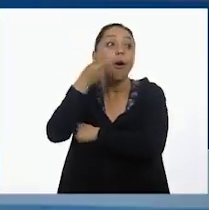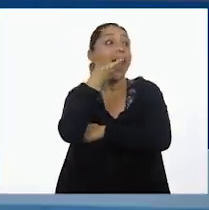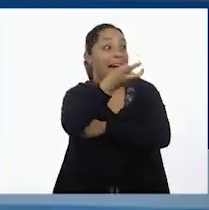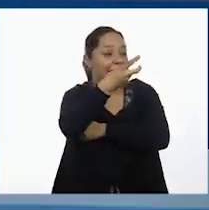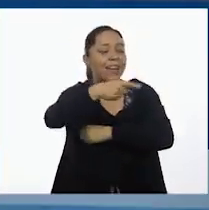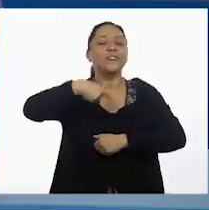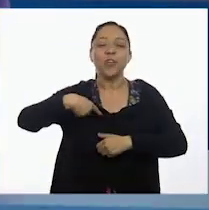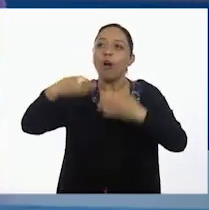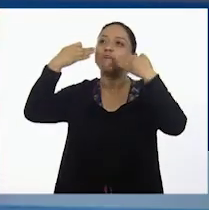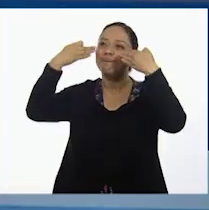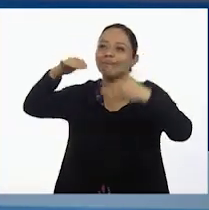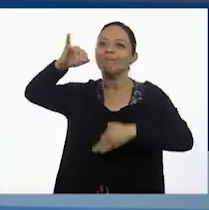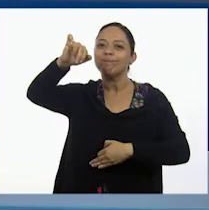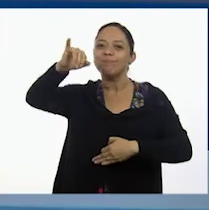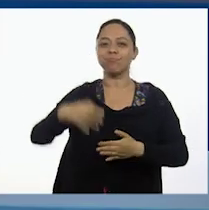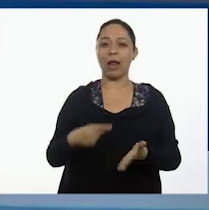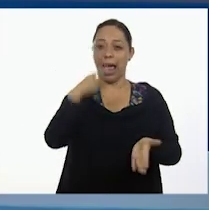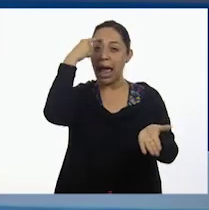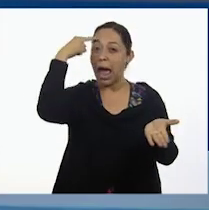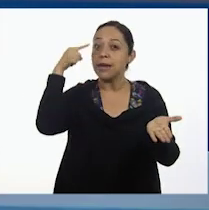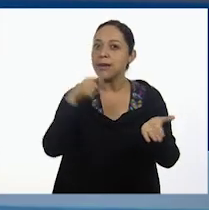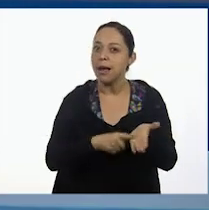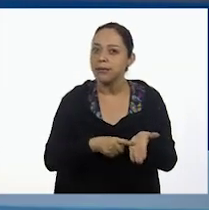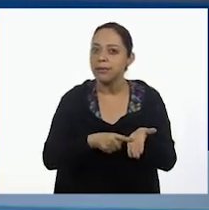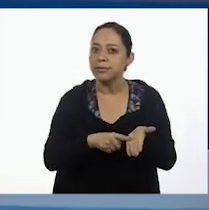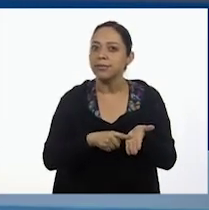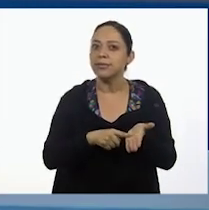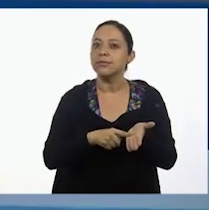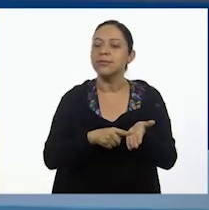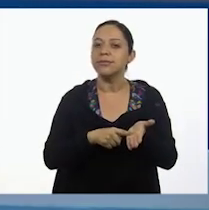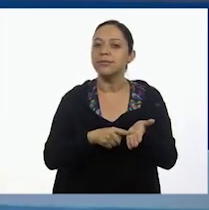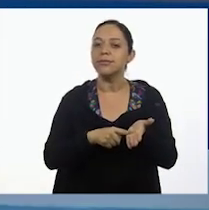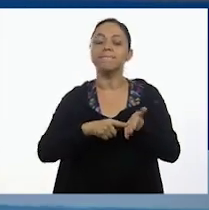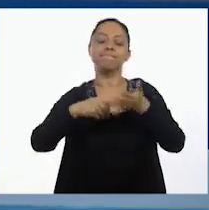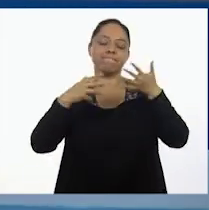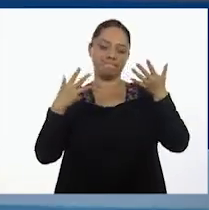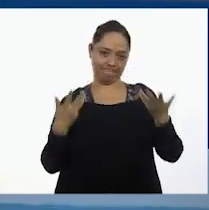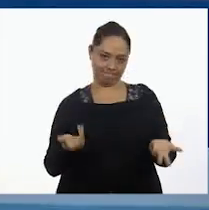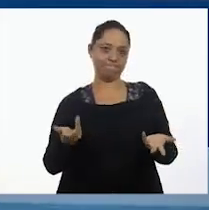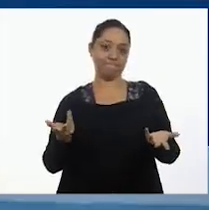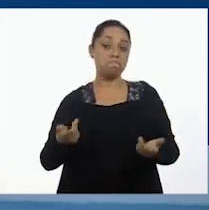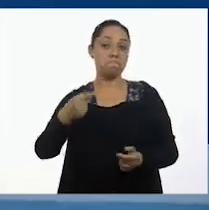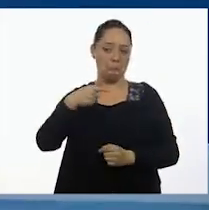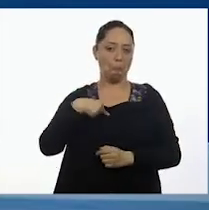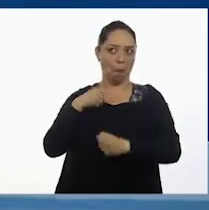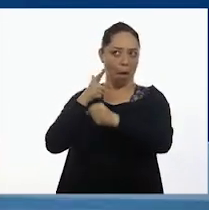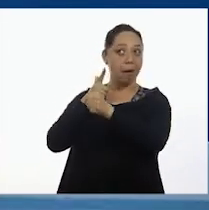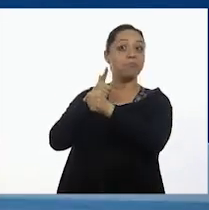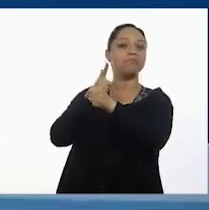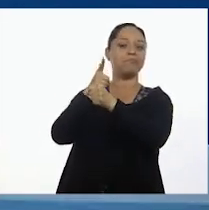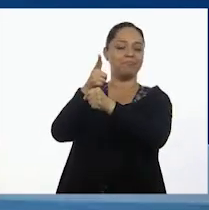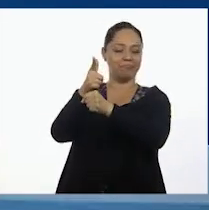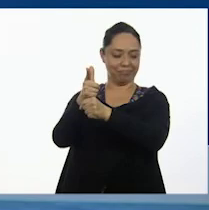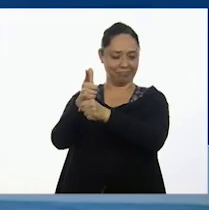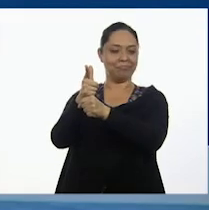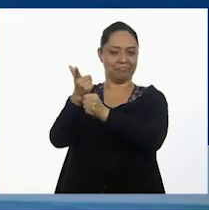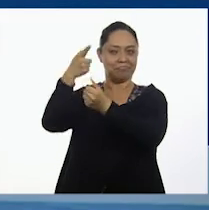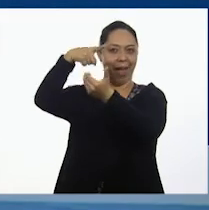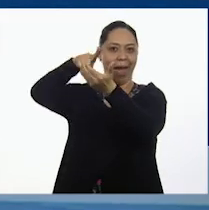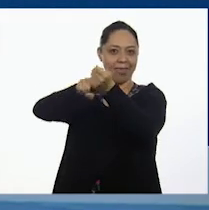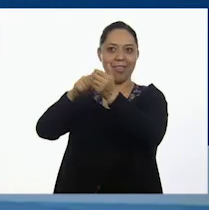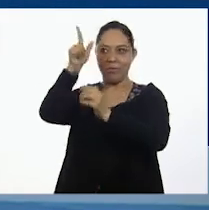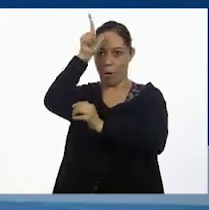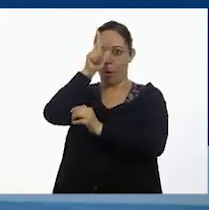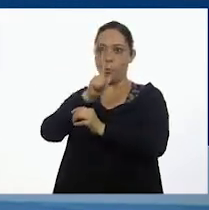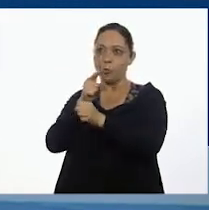lo he visto. ¿Y qué creen? ¿Qué creen? ¿Qué pasó, Ton? Ay, pues sí, pude yo ver la figura del